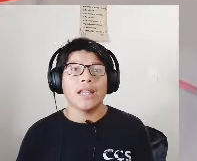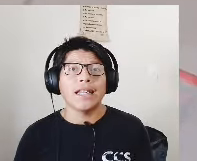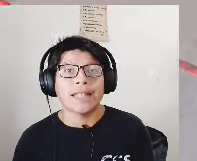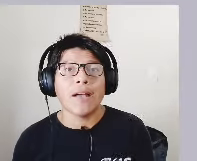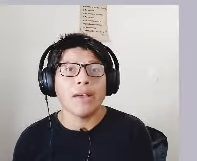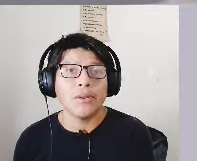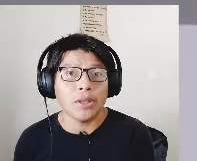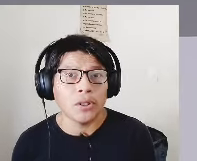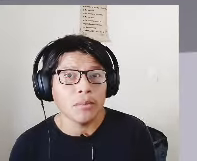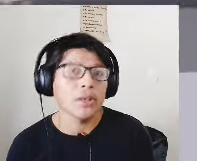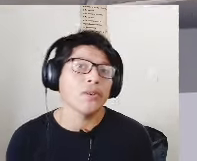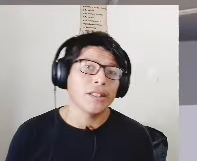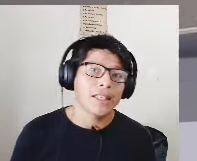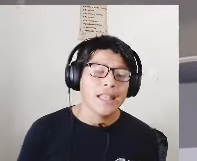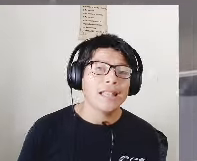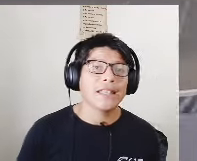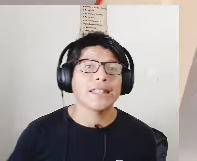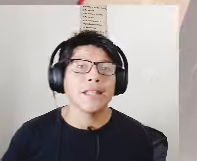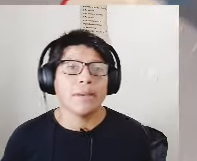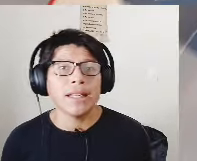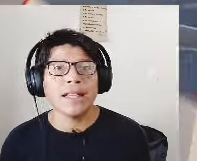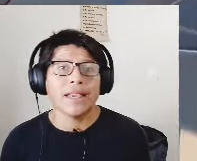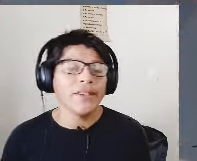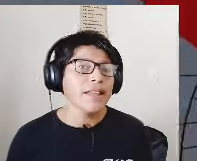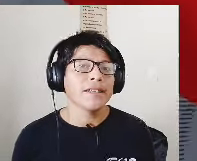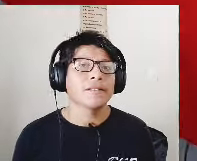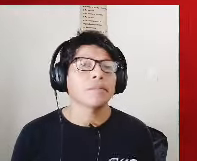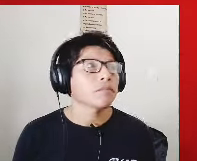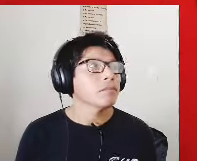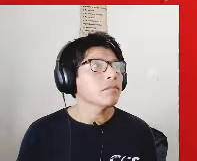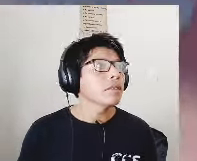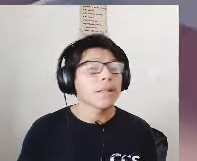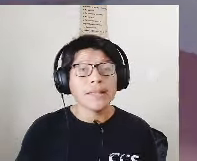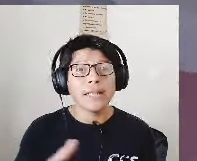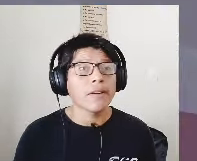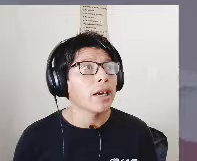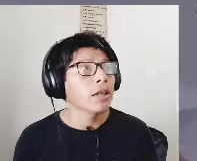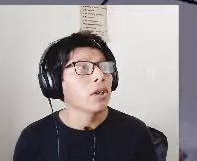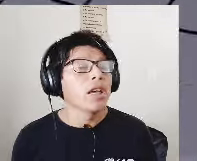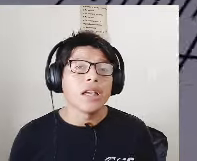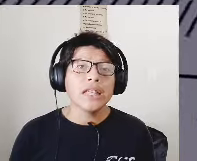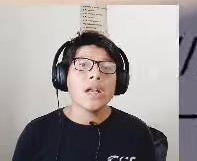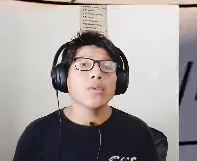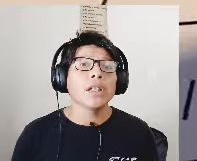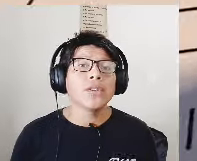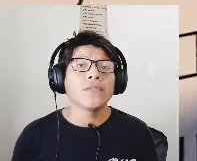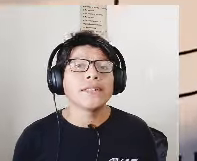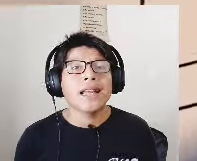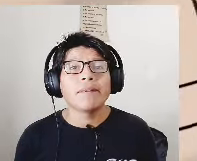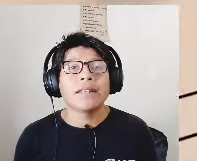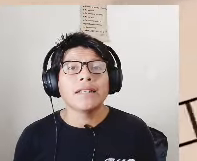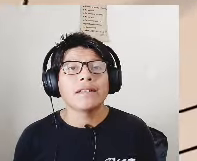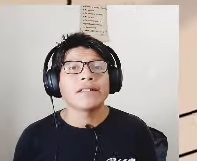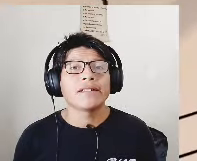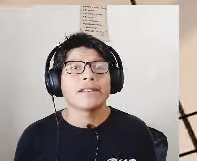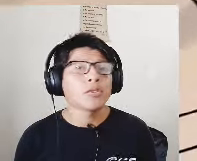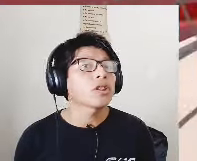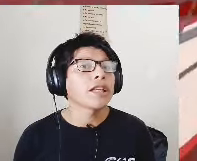trabajando el sábado y domingo de esta semana que viene. Va a seguir trabajando y el lunes